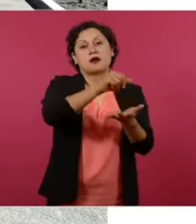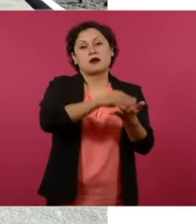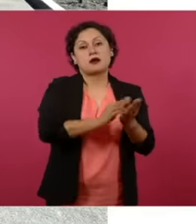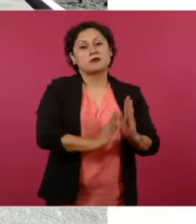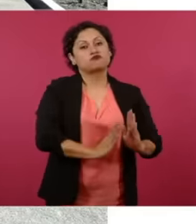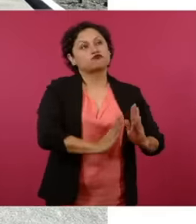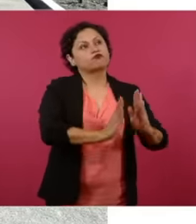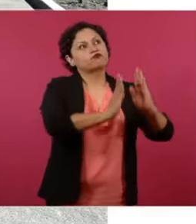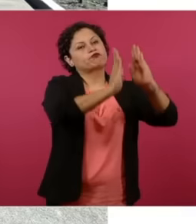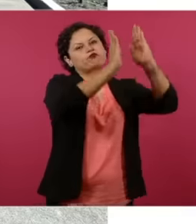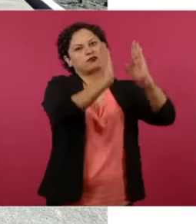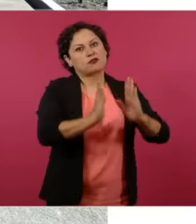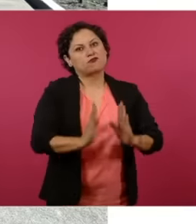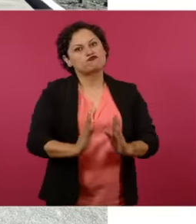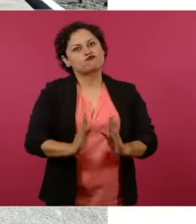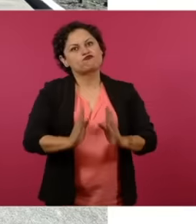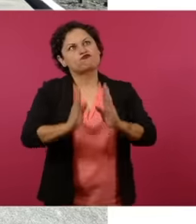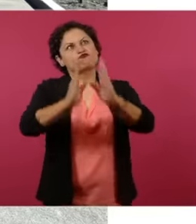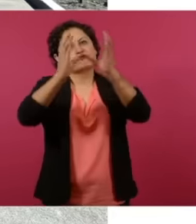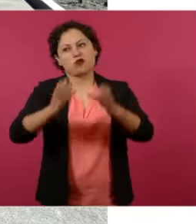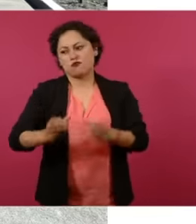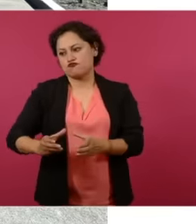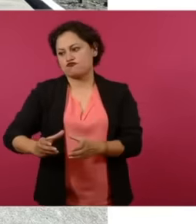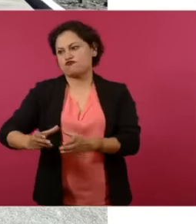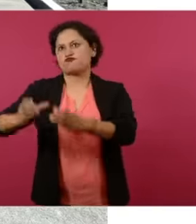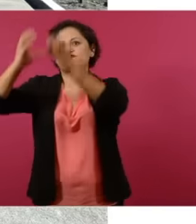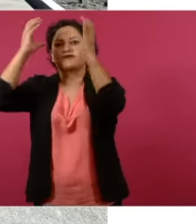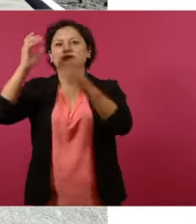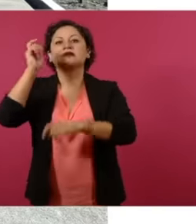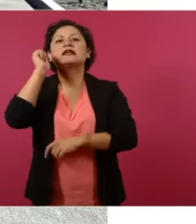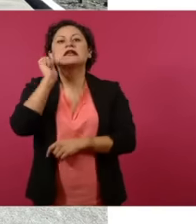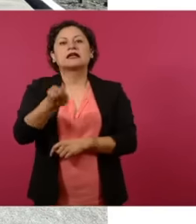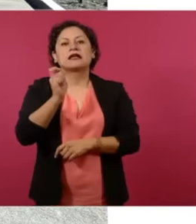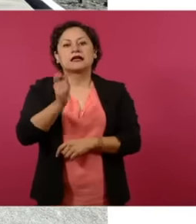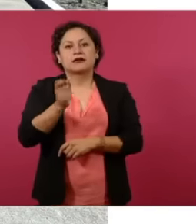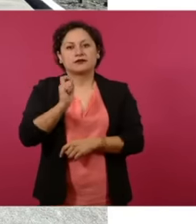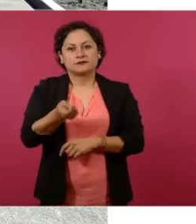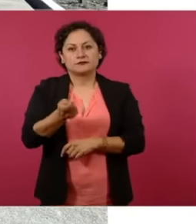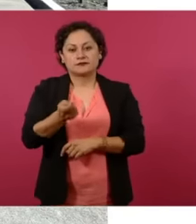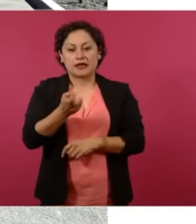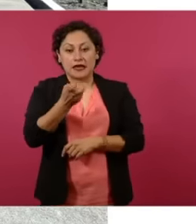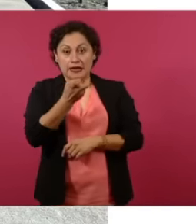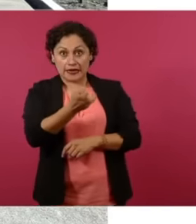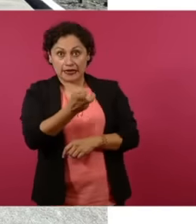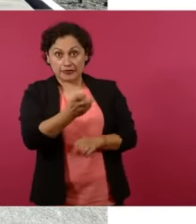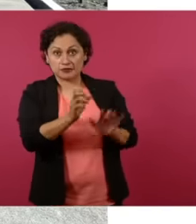Pero se acordó que no se ocupara hasta que